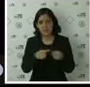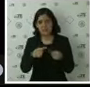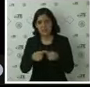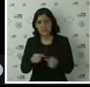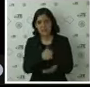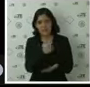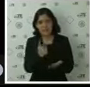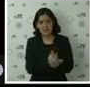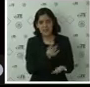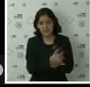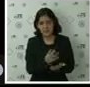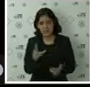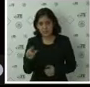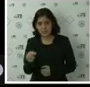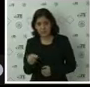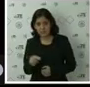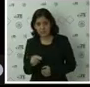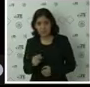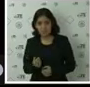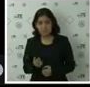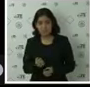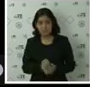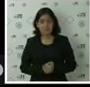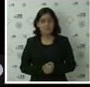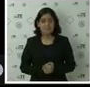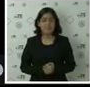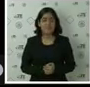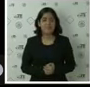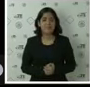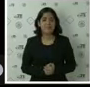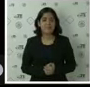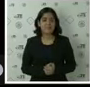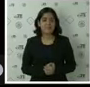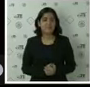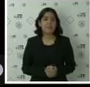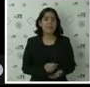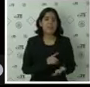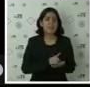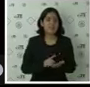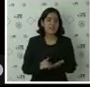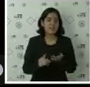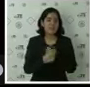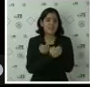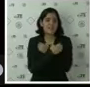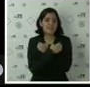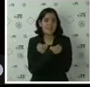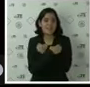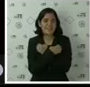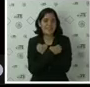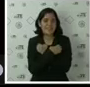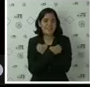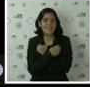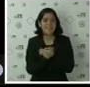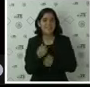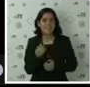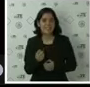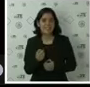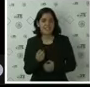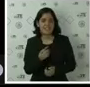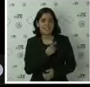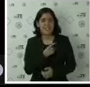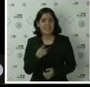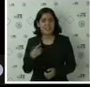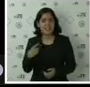lo normativo está establecido al derecho de la educación aún bajo cualquier circunstancia que se enfrente. Las